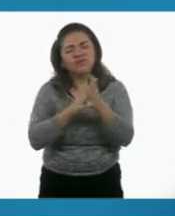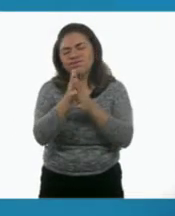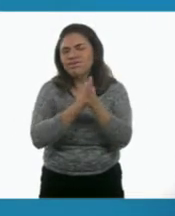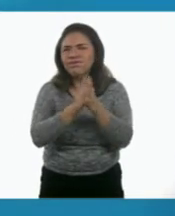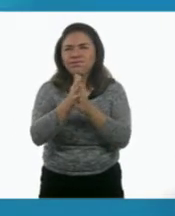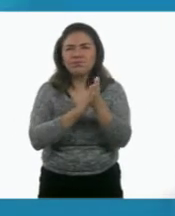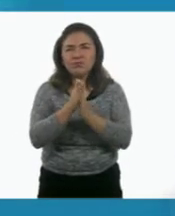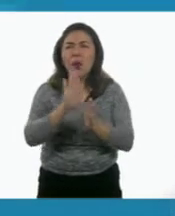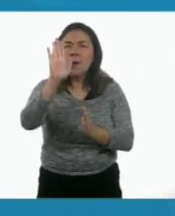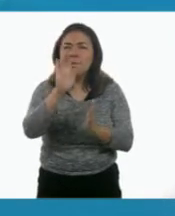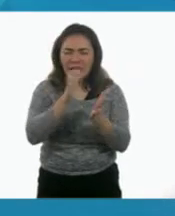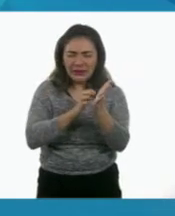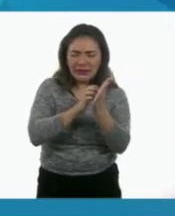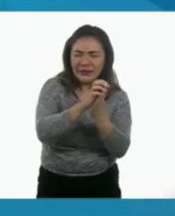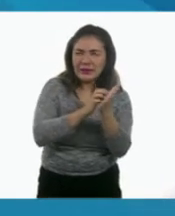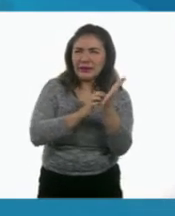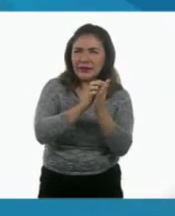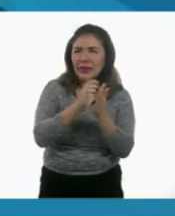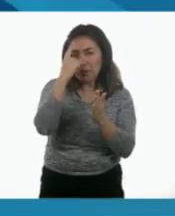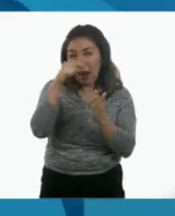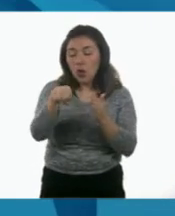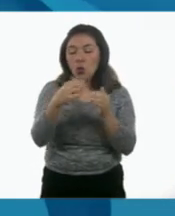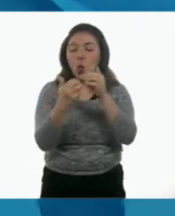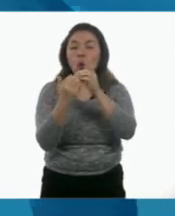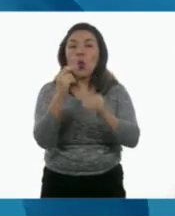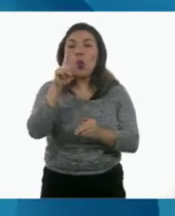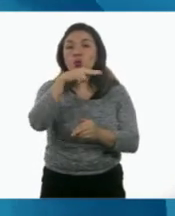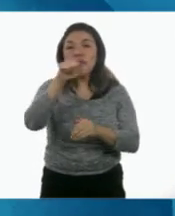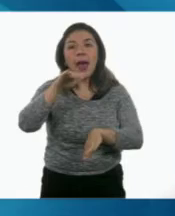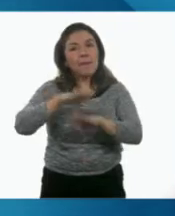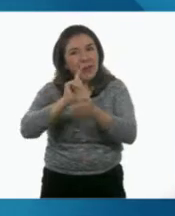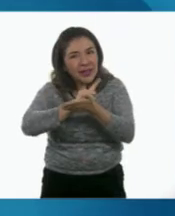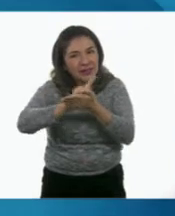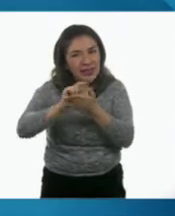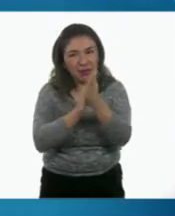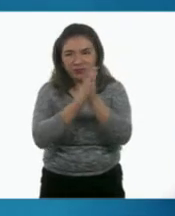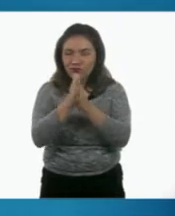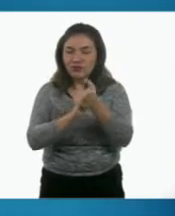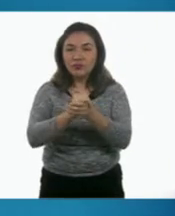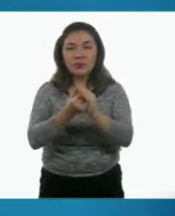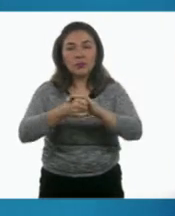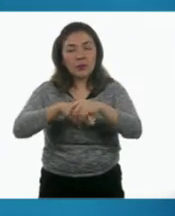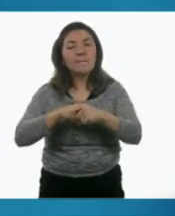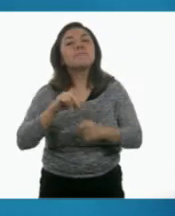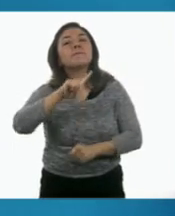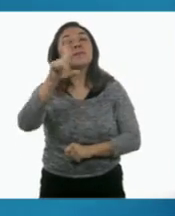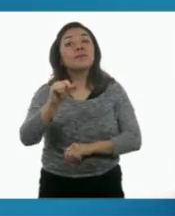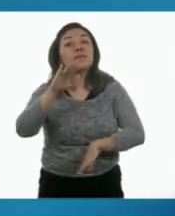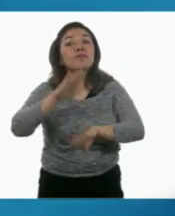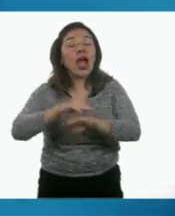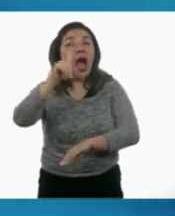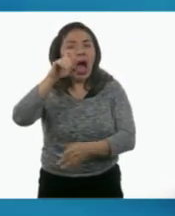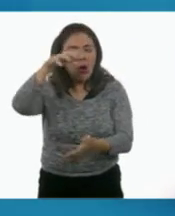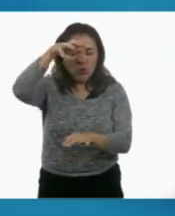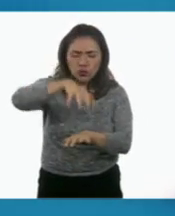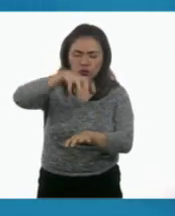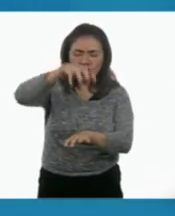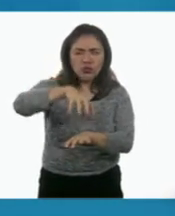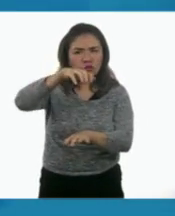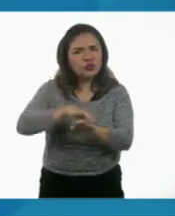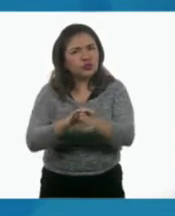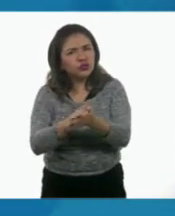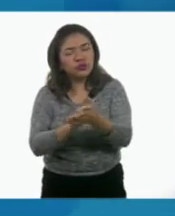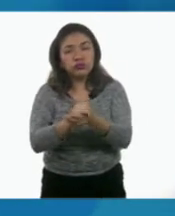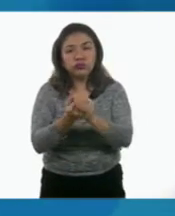dedos. Ahora haz como que rasguñas la palma de tus manos para lavar tus uñas. Enjuaga tus manos